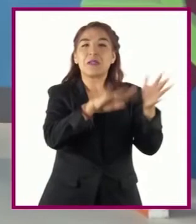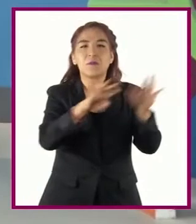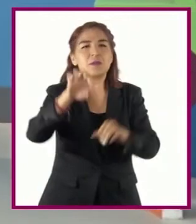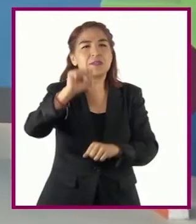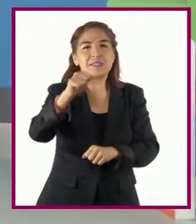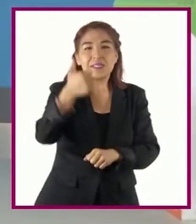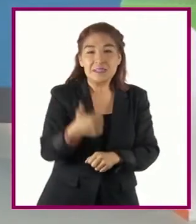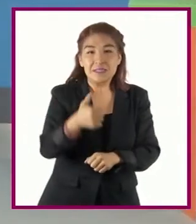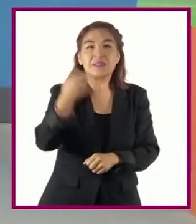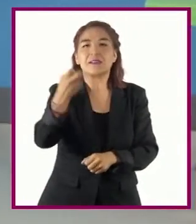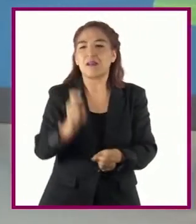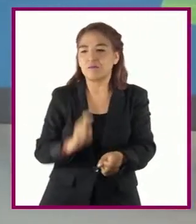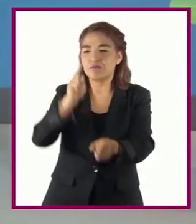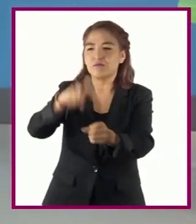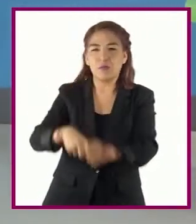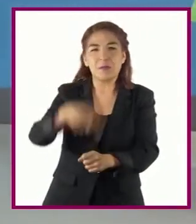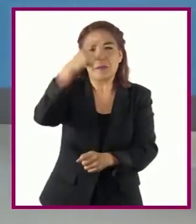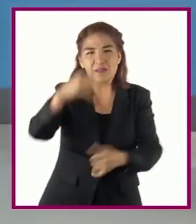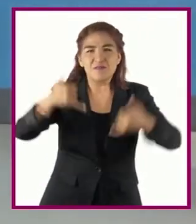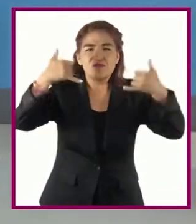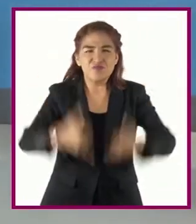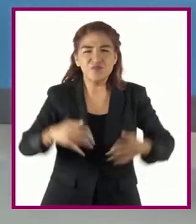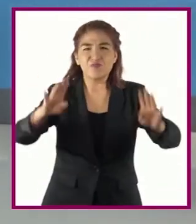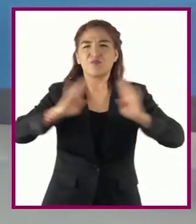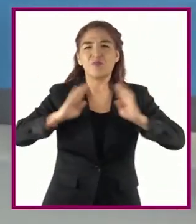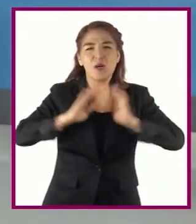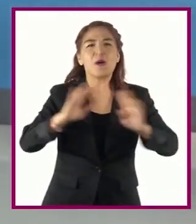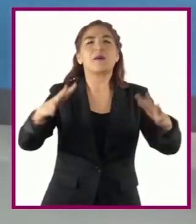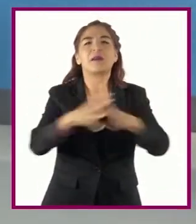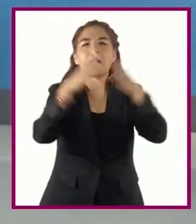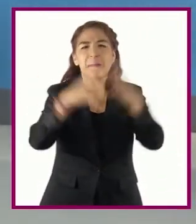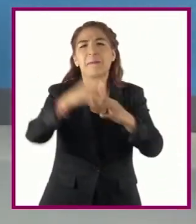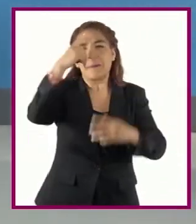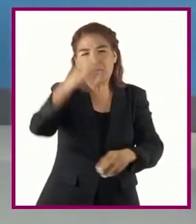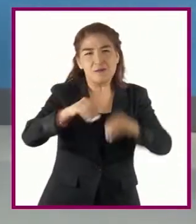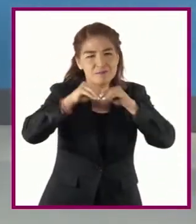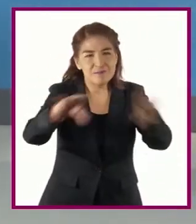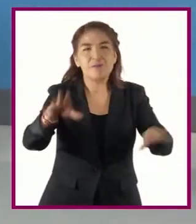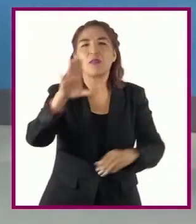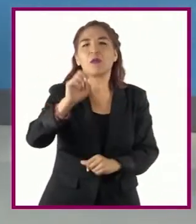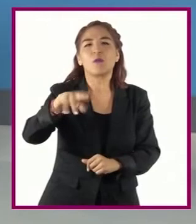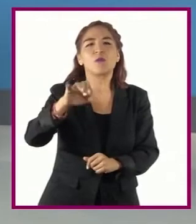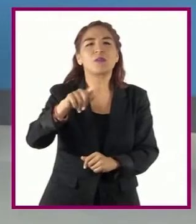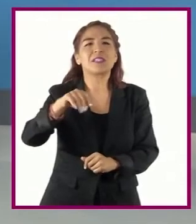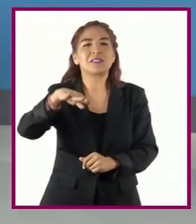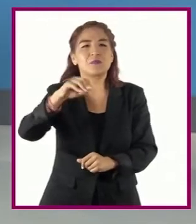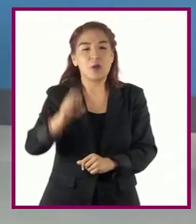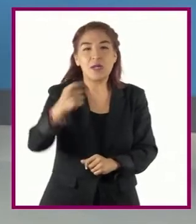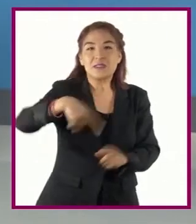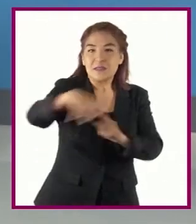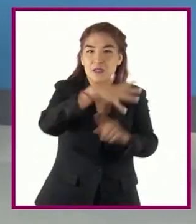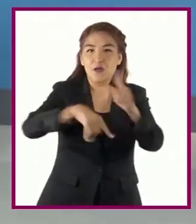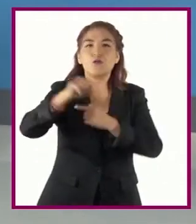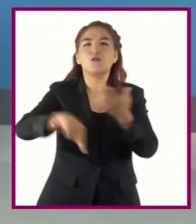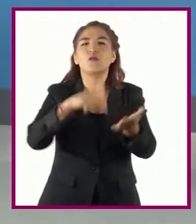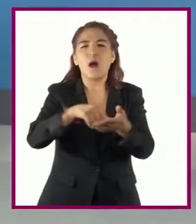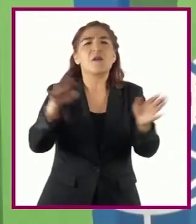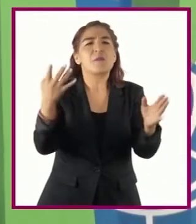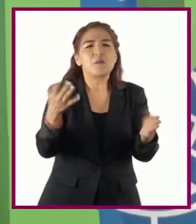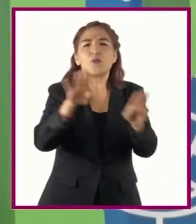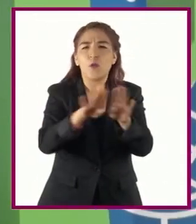se incorporó a las Fuerzas Armadas Rebeldes con la misión de divulgar el comunismo entre sus miembros a través de la